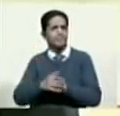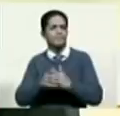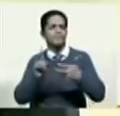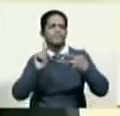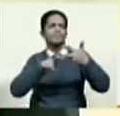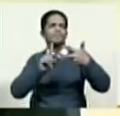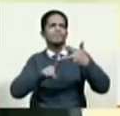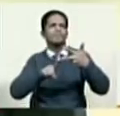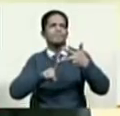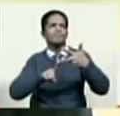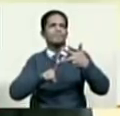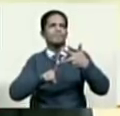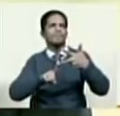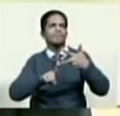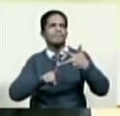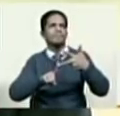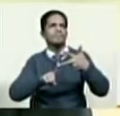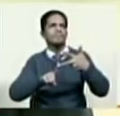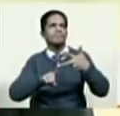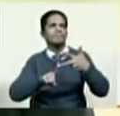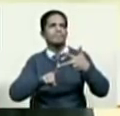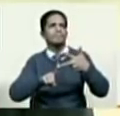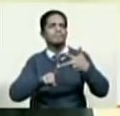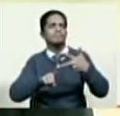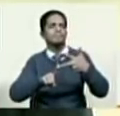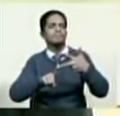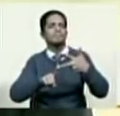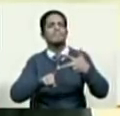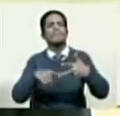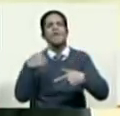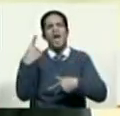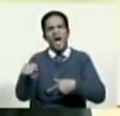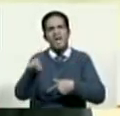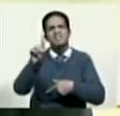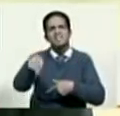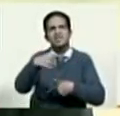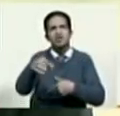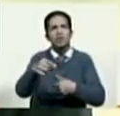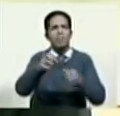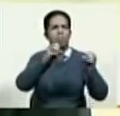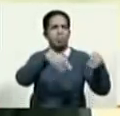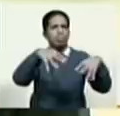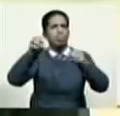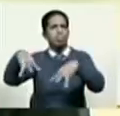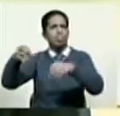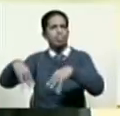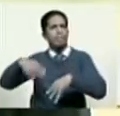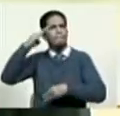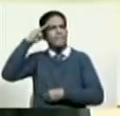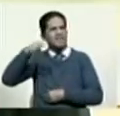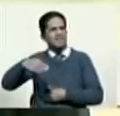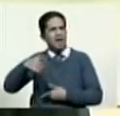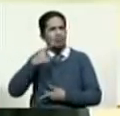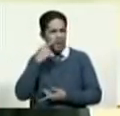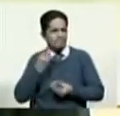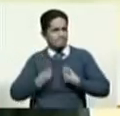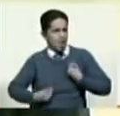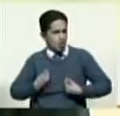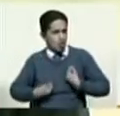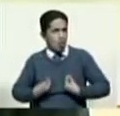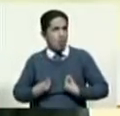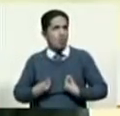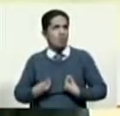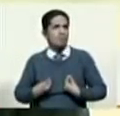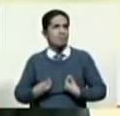goteo de deserciones, de militares, de funcionarios que está viendo, si le preocupa y qué opinión también le merece la reunión que tuvo